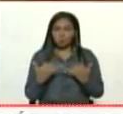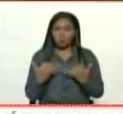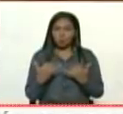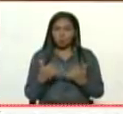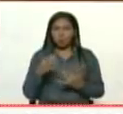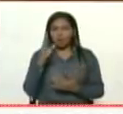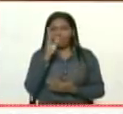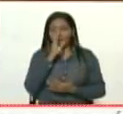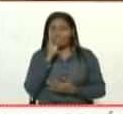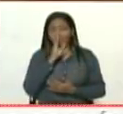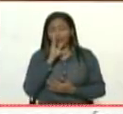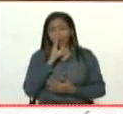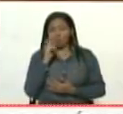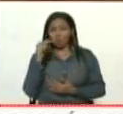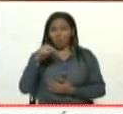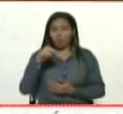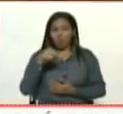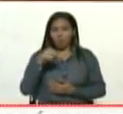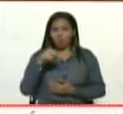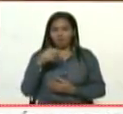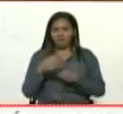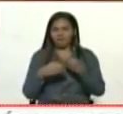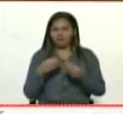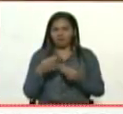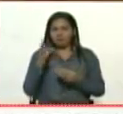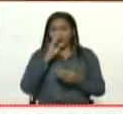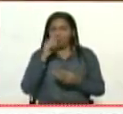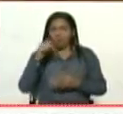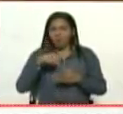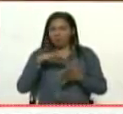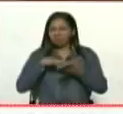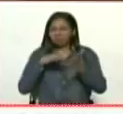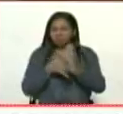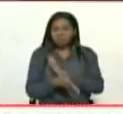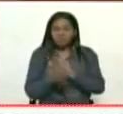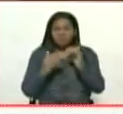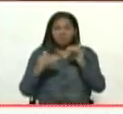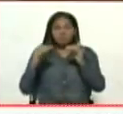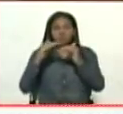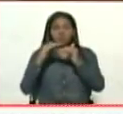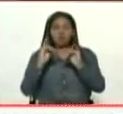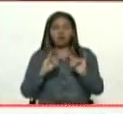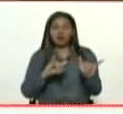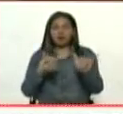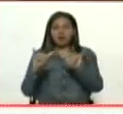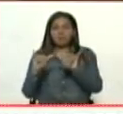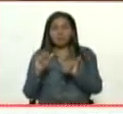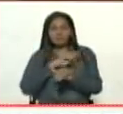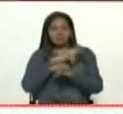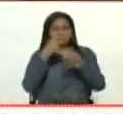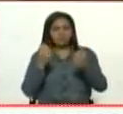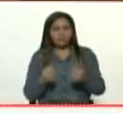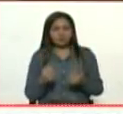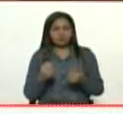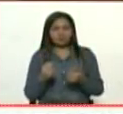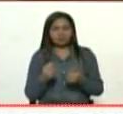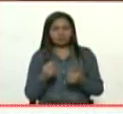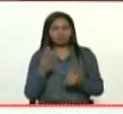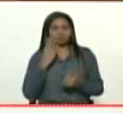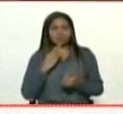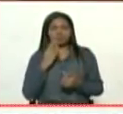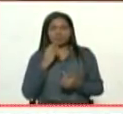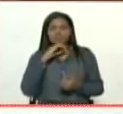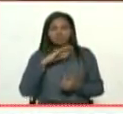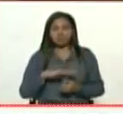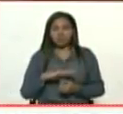banca, hoy por hoy, un banco del nivel, del tamaño, de la fuerza, de la experiencia histórica